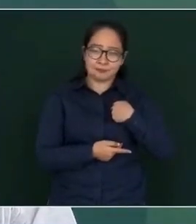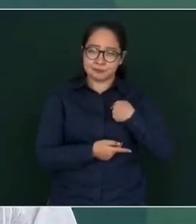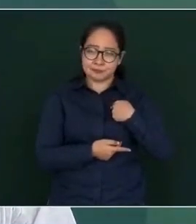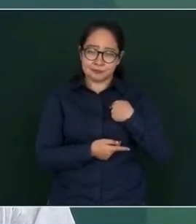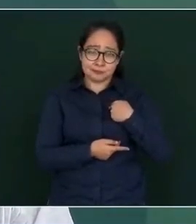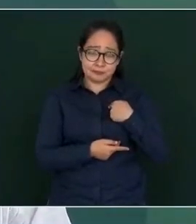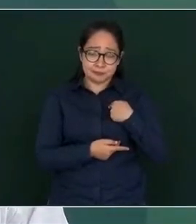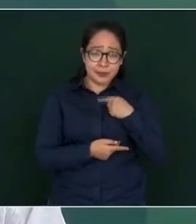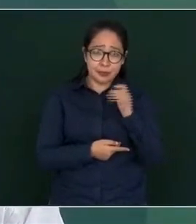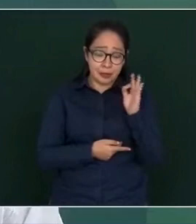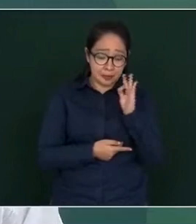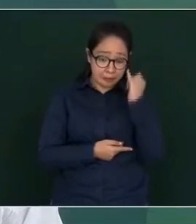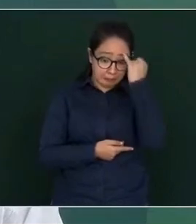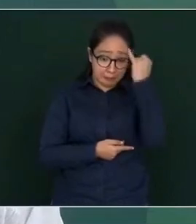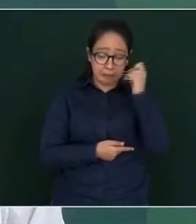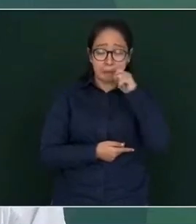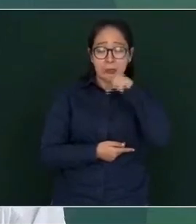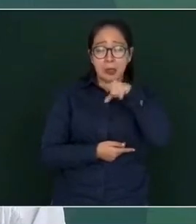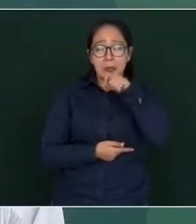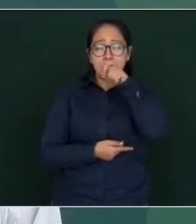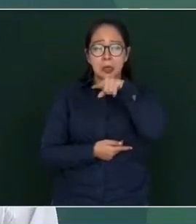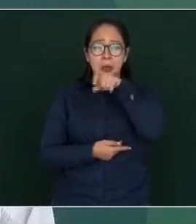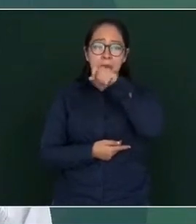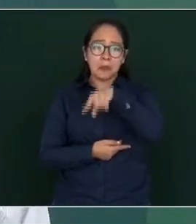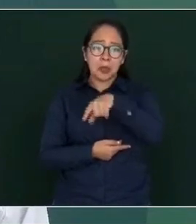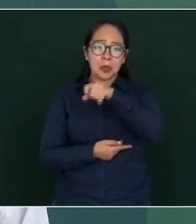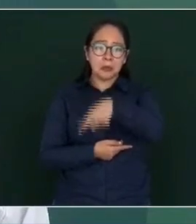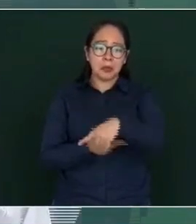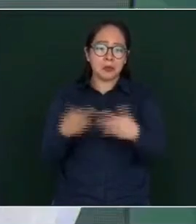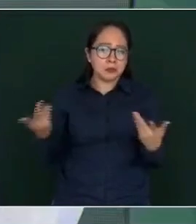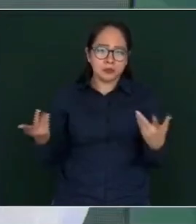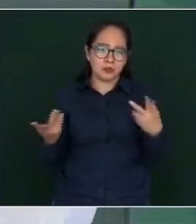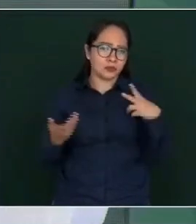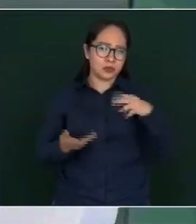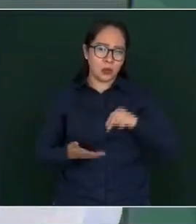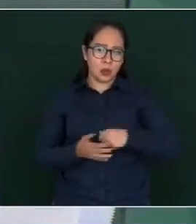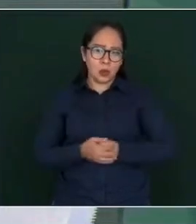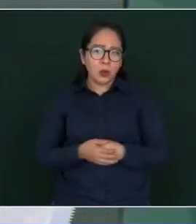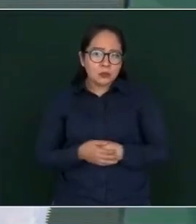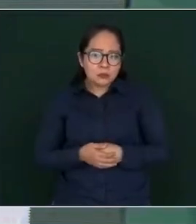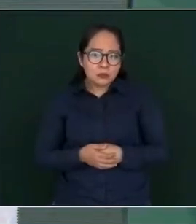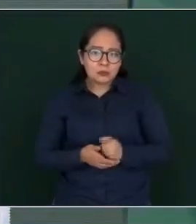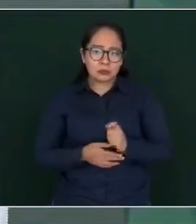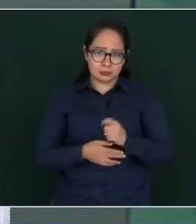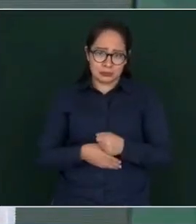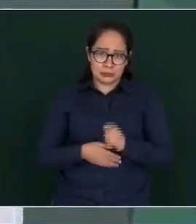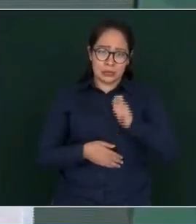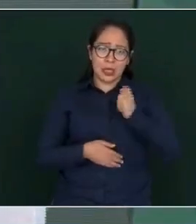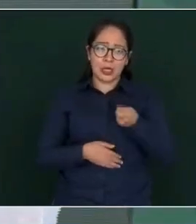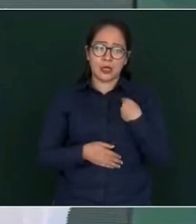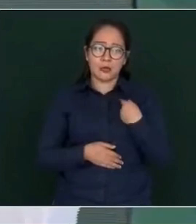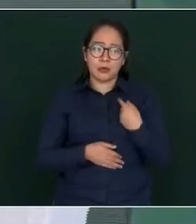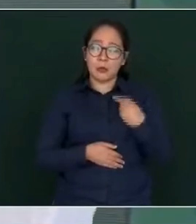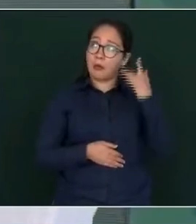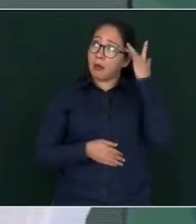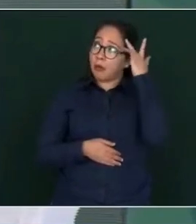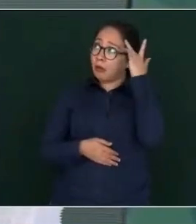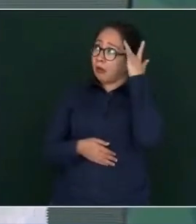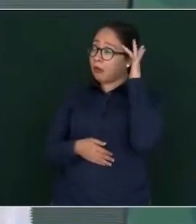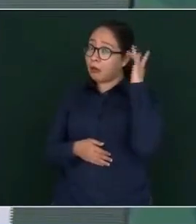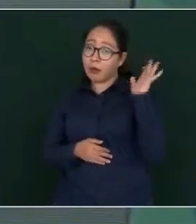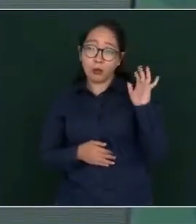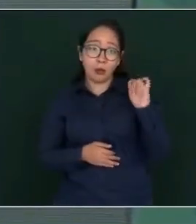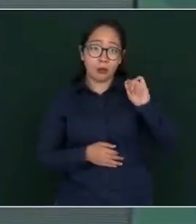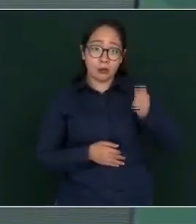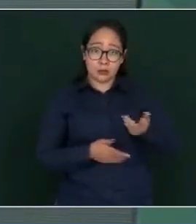Sigue lo mismo, es más de lo mismo, es gatopardismo, eso que consiste en que las